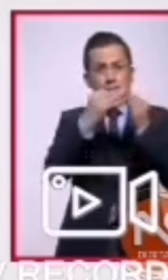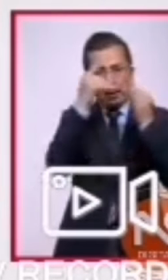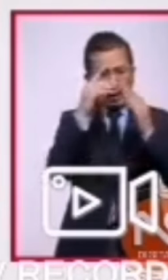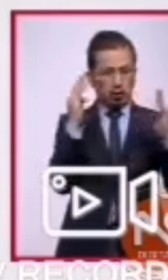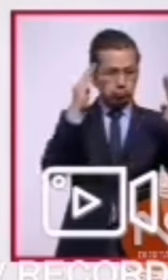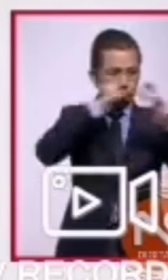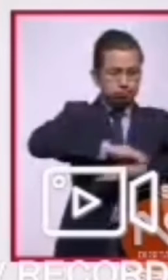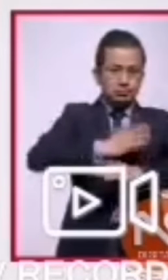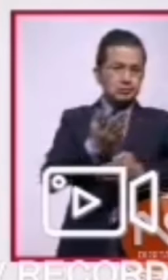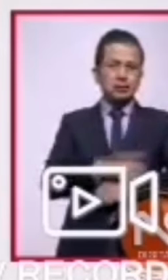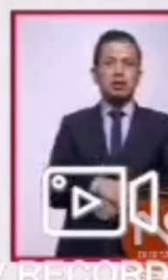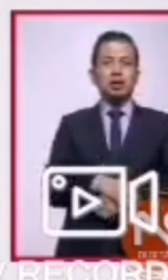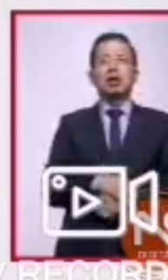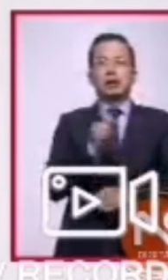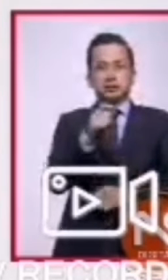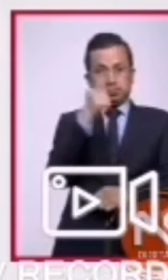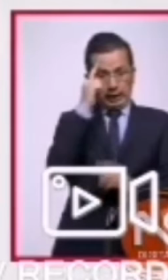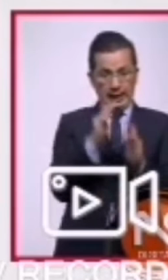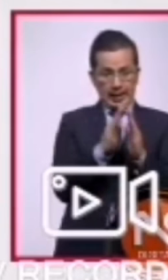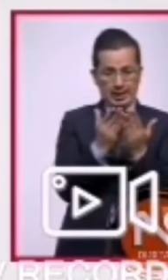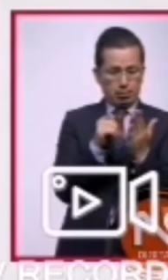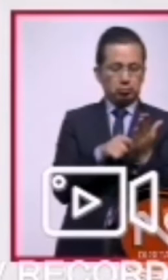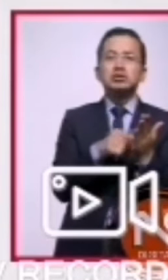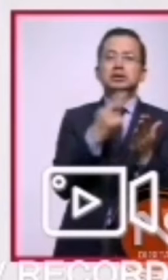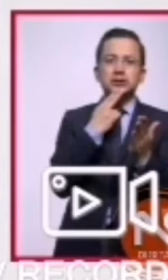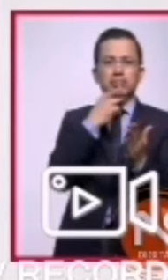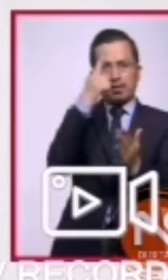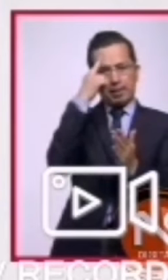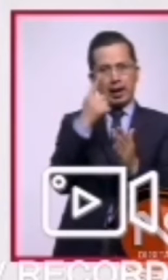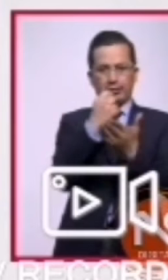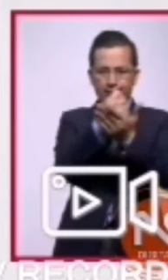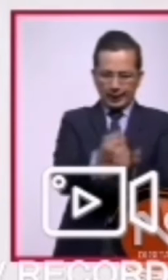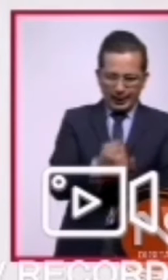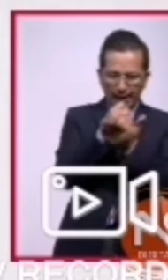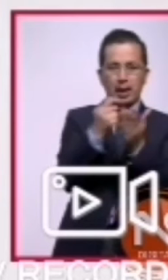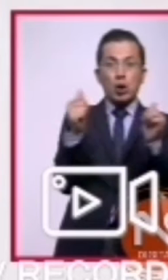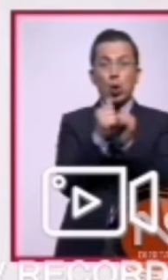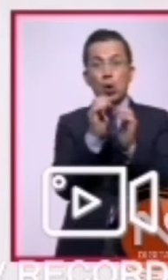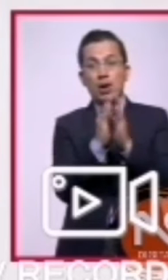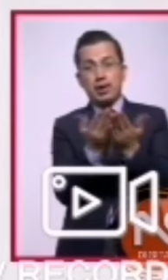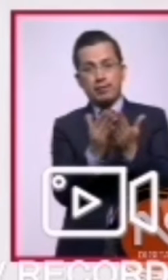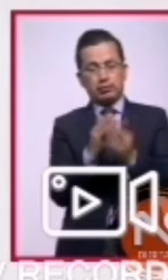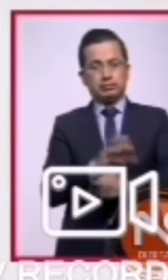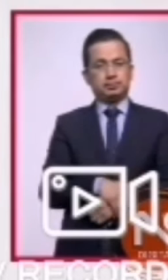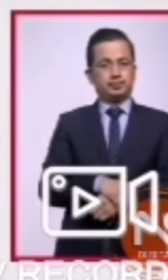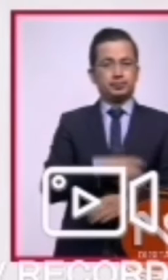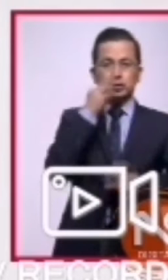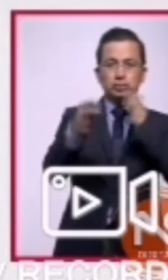es una herramienta de la biblioterapia. Noticias 22, Alberto Aranda.